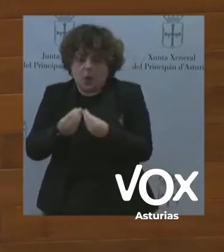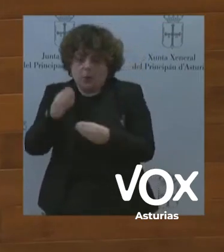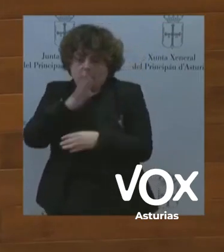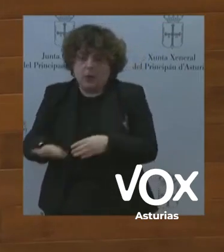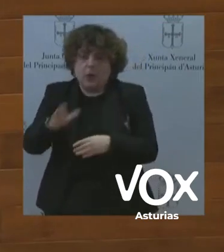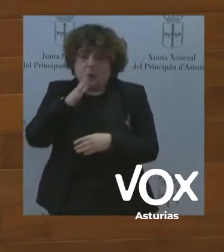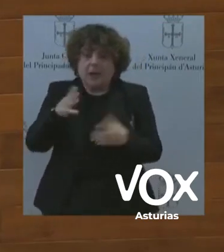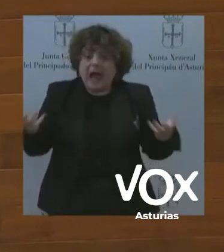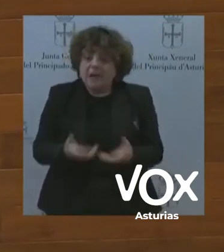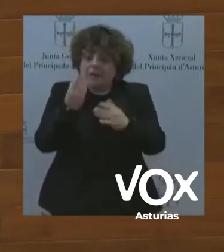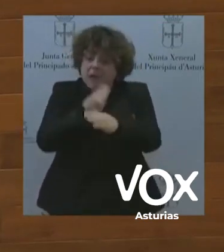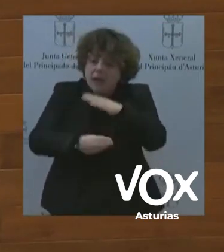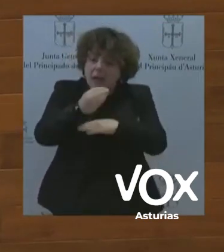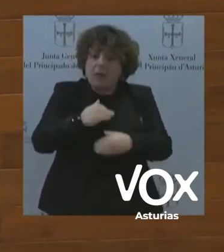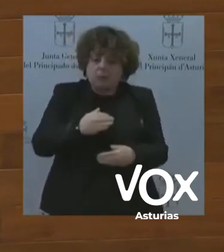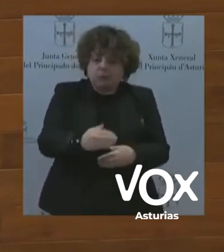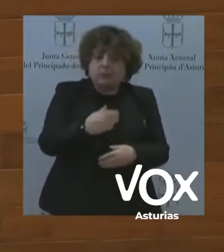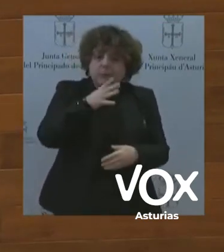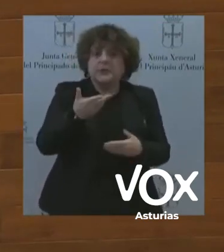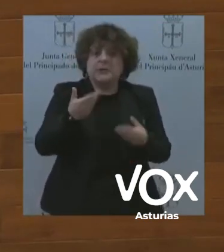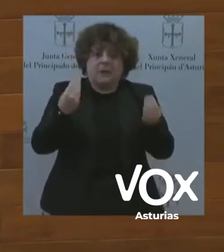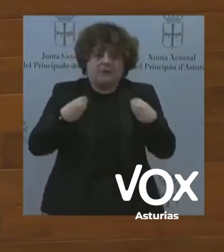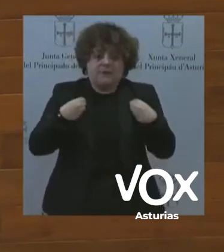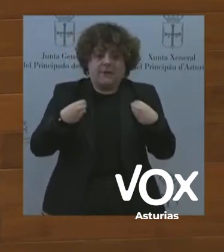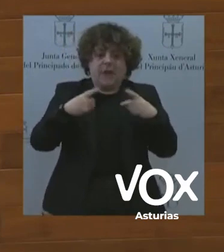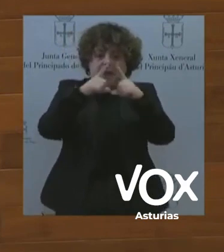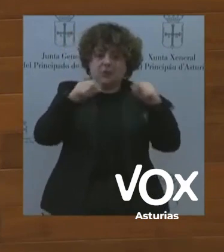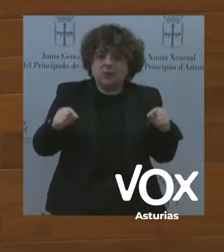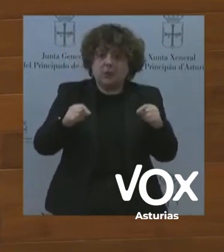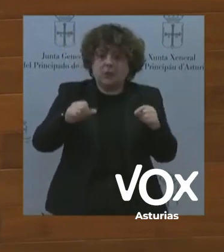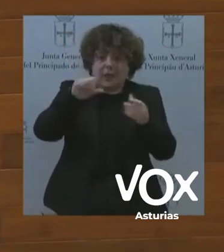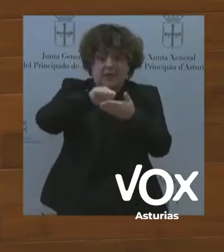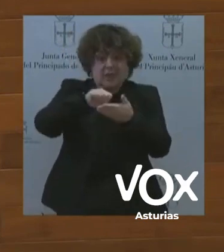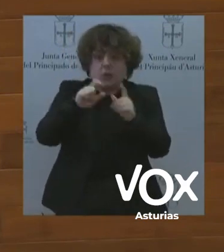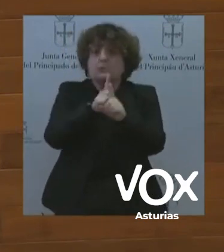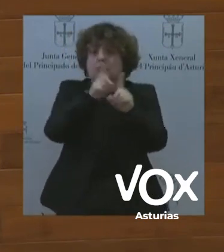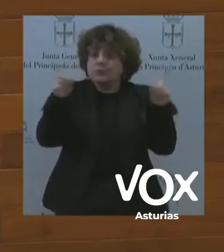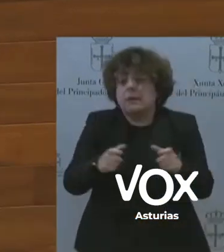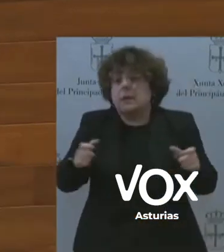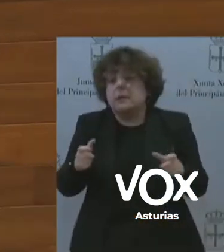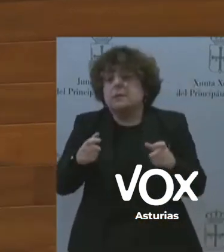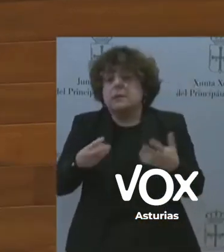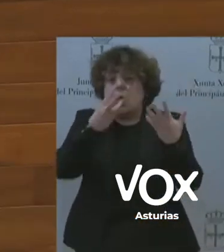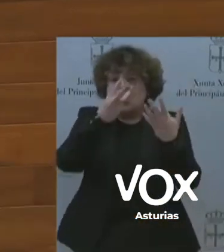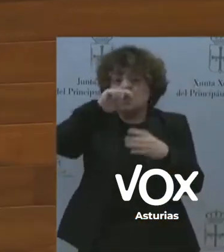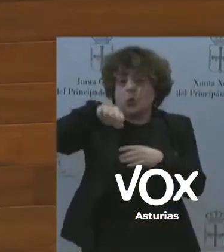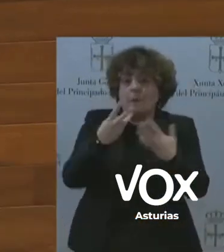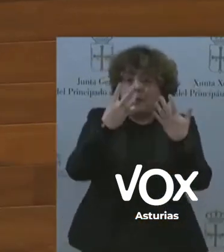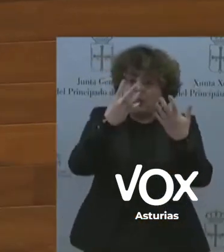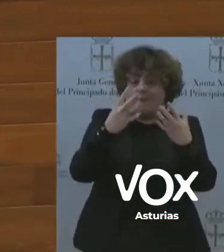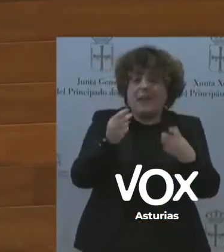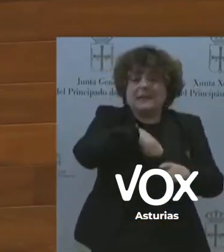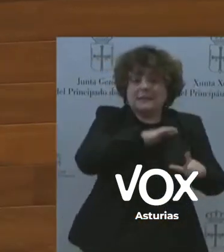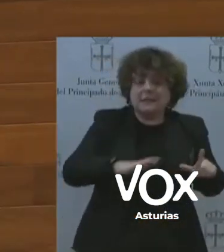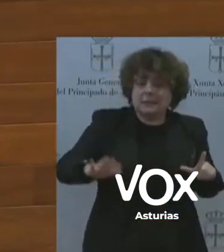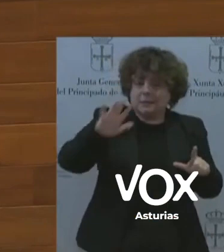del área central, si para llevarlos al pediatra tiene que coger un medio de transporte y viajar en ocasiones durante horas? Por tanto, el problema de la falta de